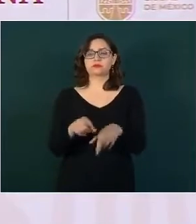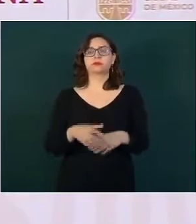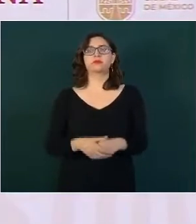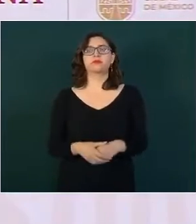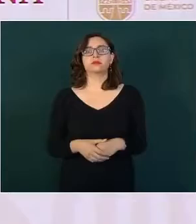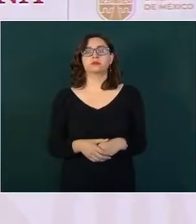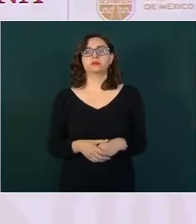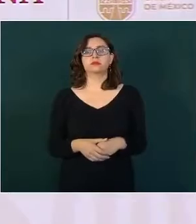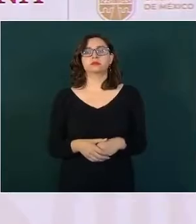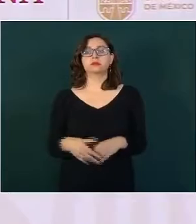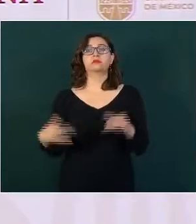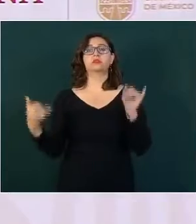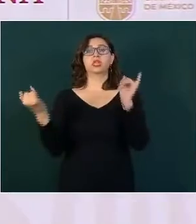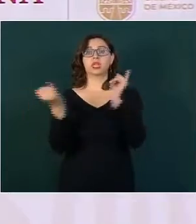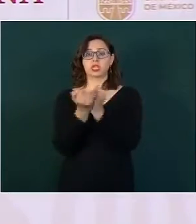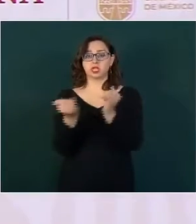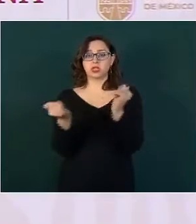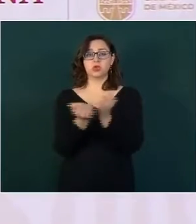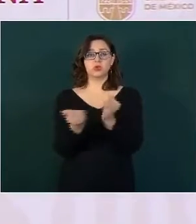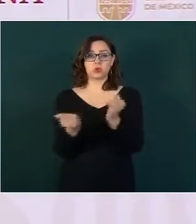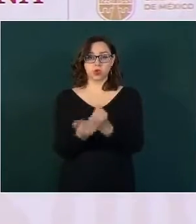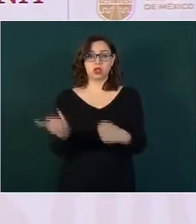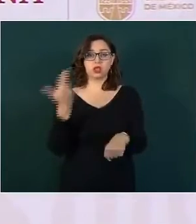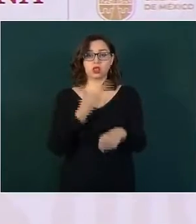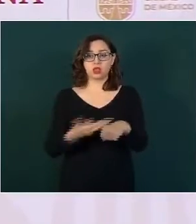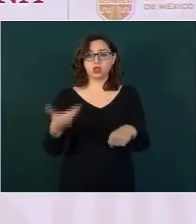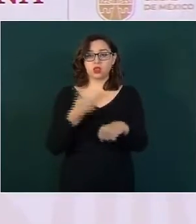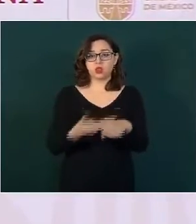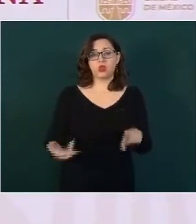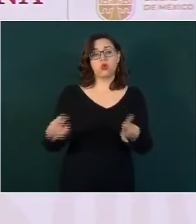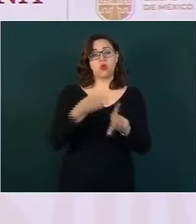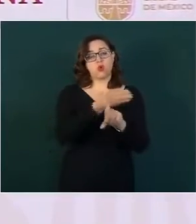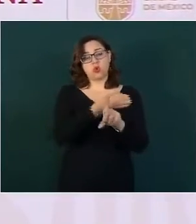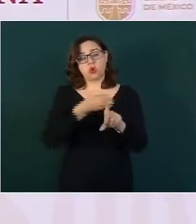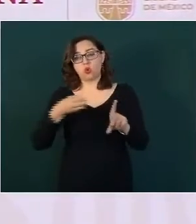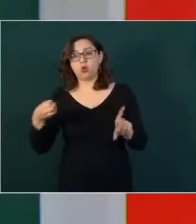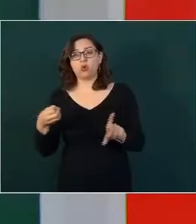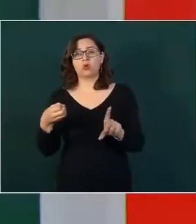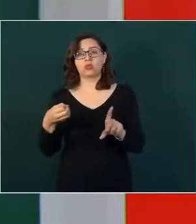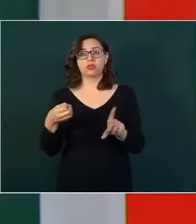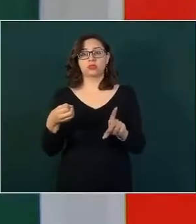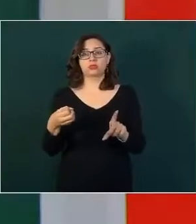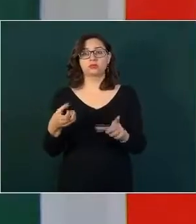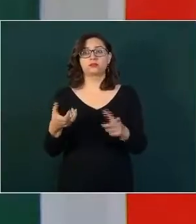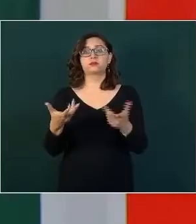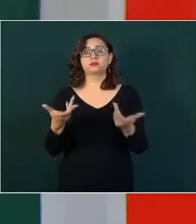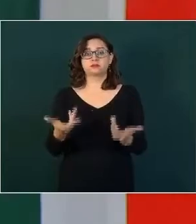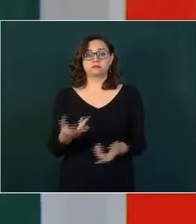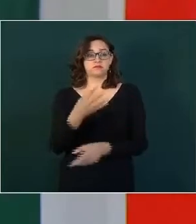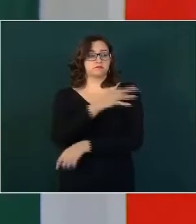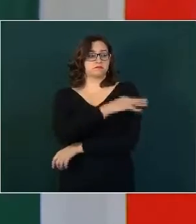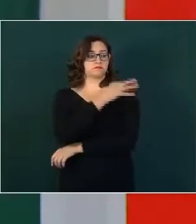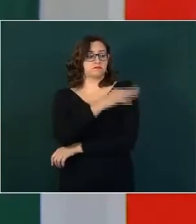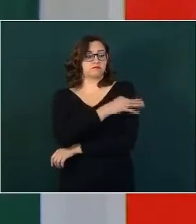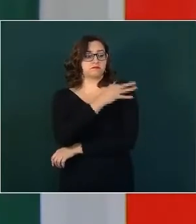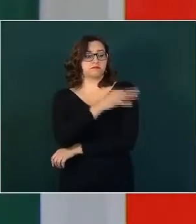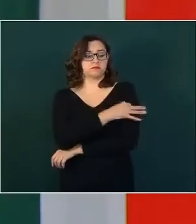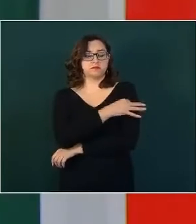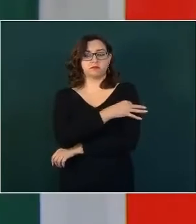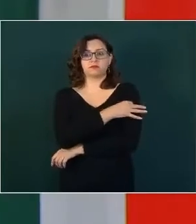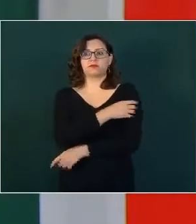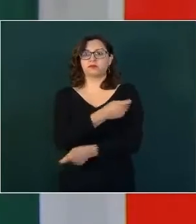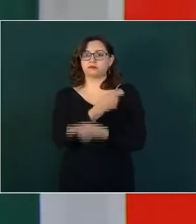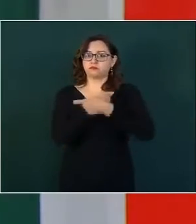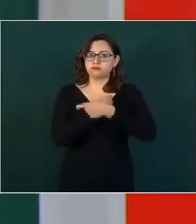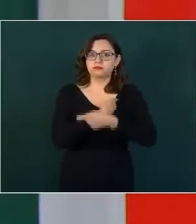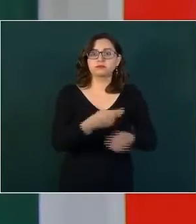o el manejo logístico y la distribución de las vacunas